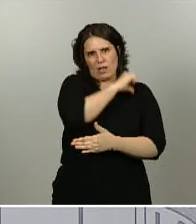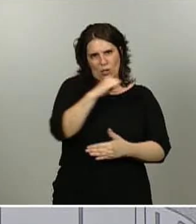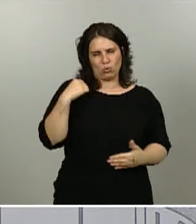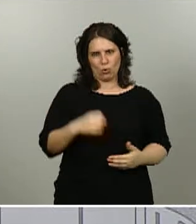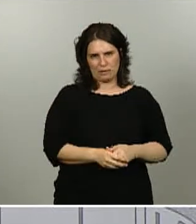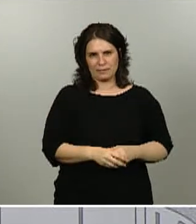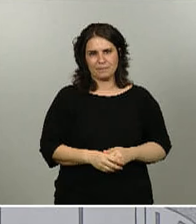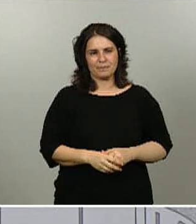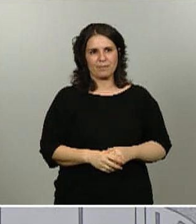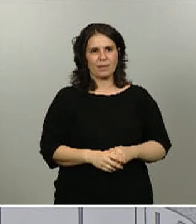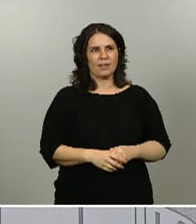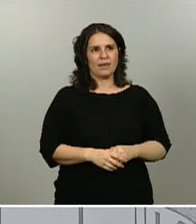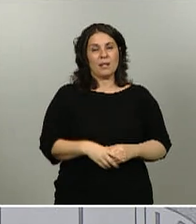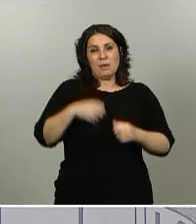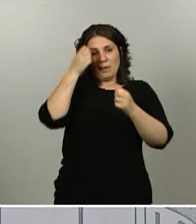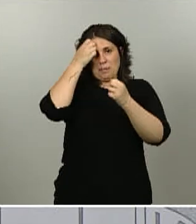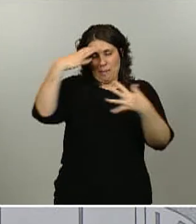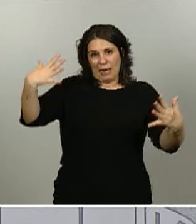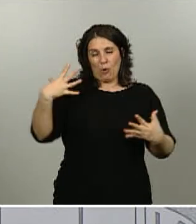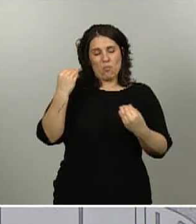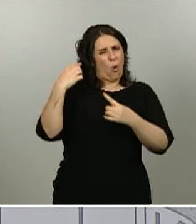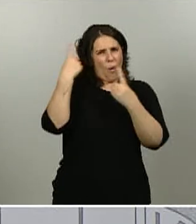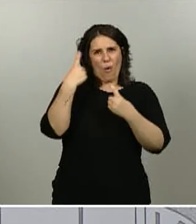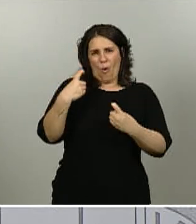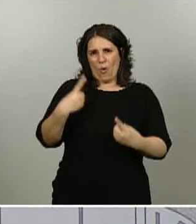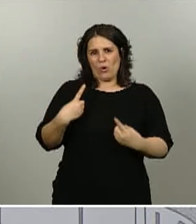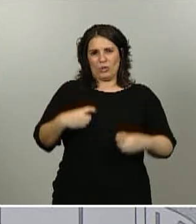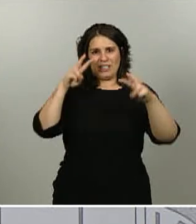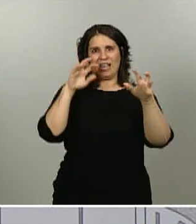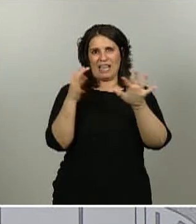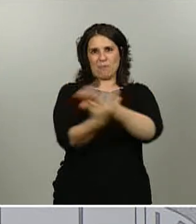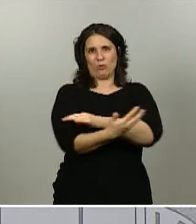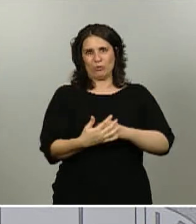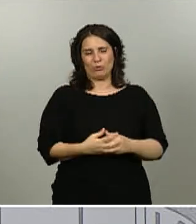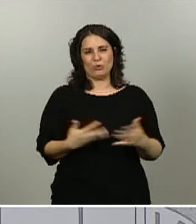Me imagino que habrá muchas preguntas sobre todos estos cambios que ha habido, así que yo creo que podemos